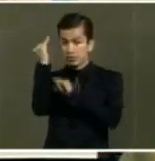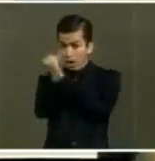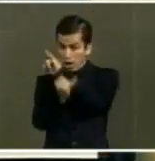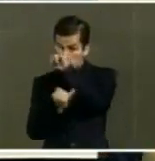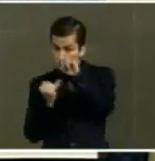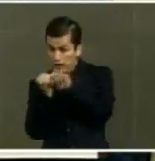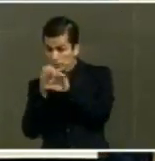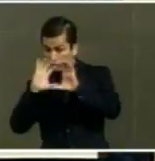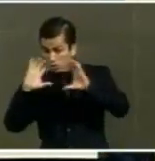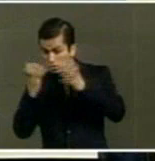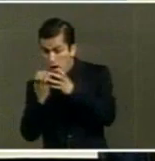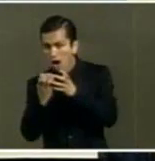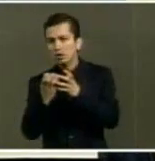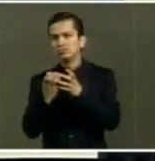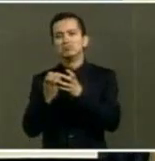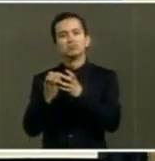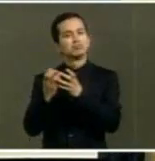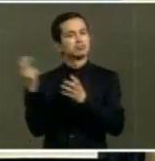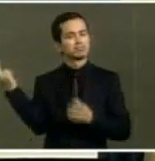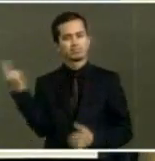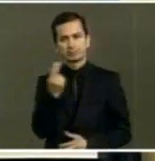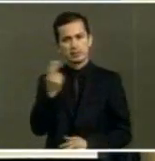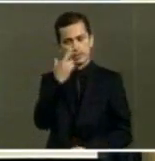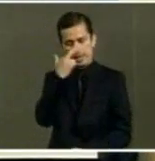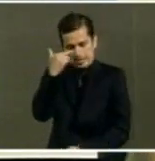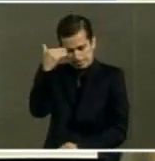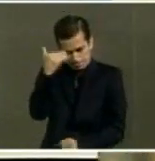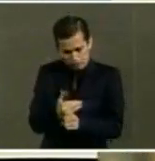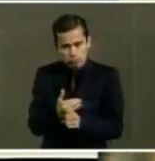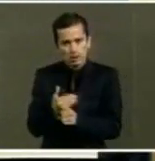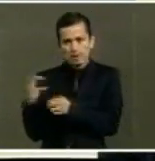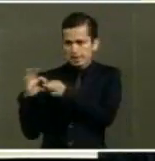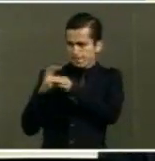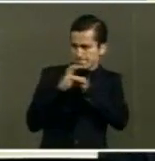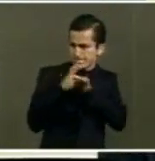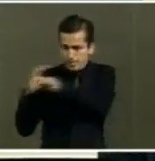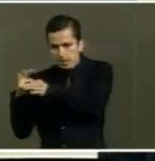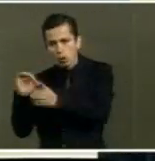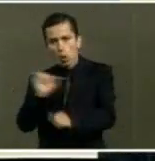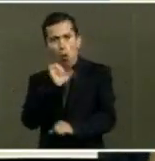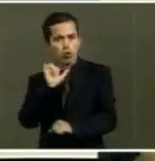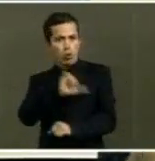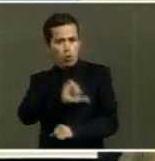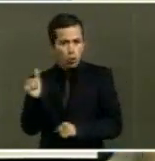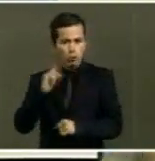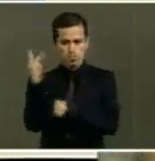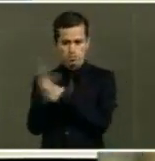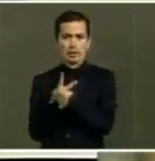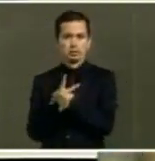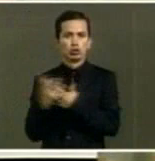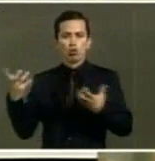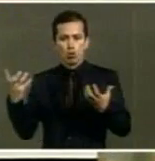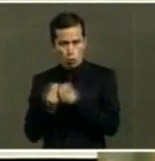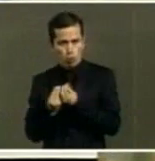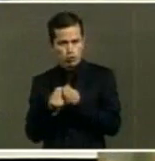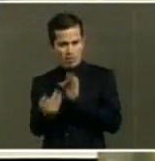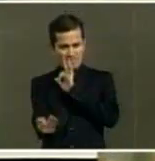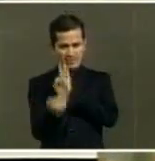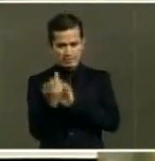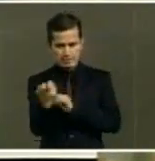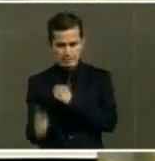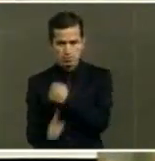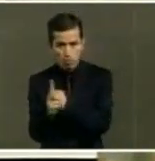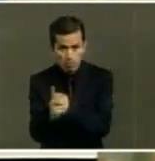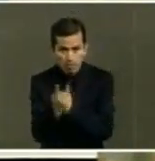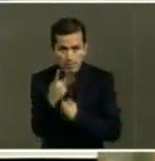la corresponsabilidad exige no solo enfrentar juntos este problema, sino que exige también una